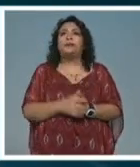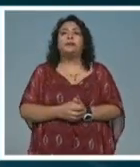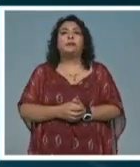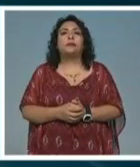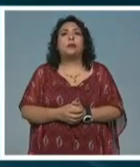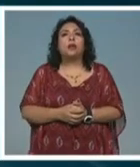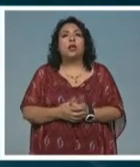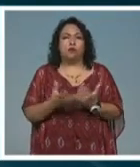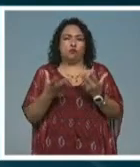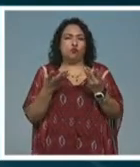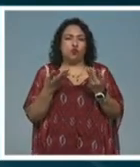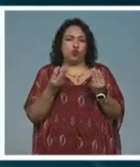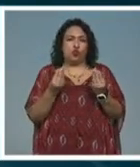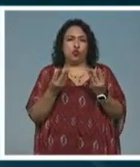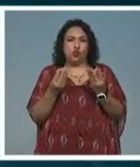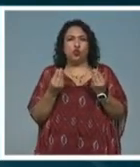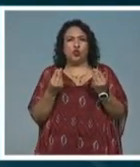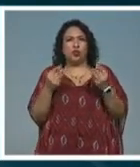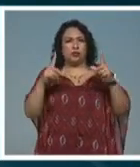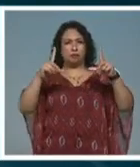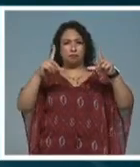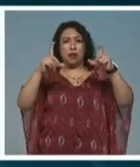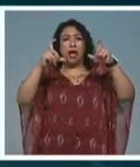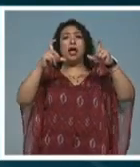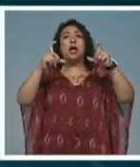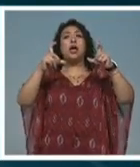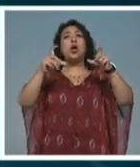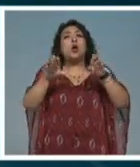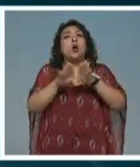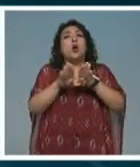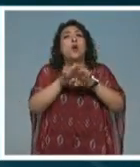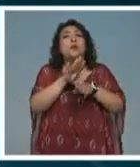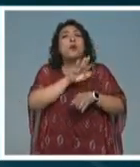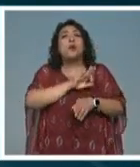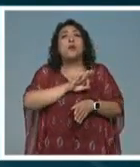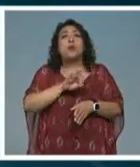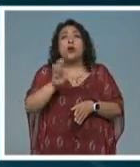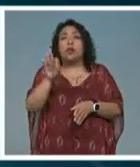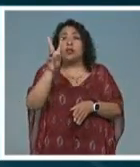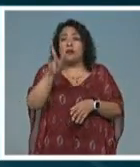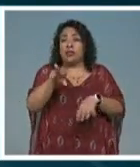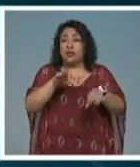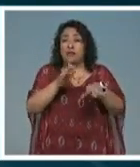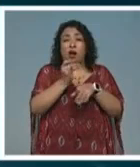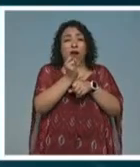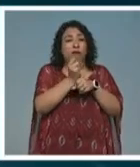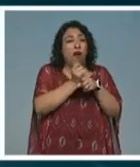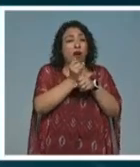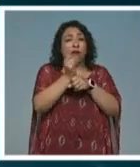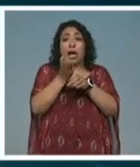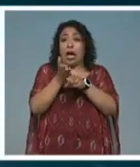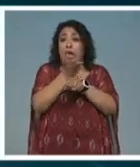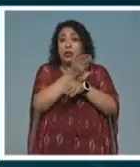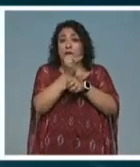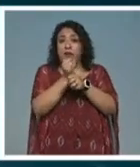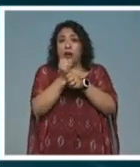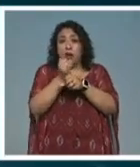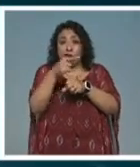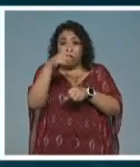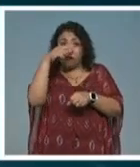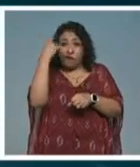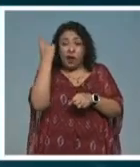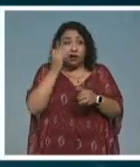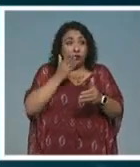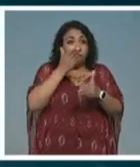Muchas de estas tomas se logran a través de un gran trabajo de investigación previa. No es fácil llegar a muchos de